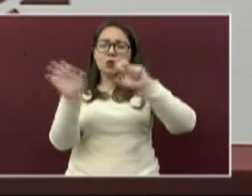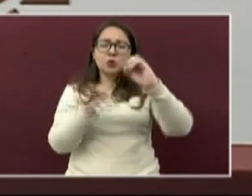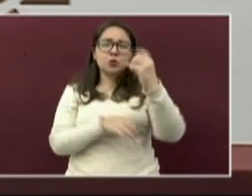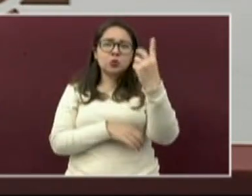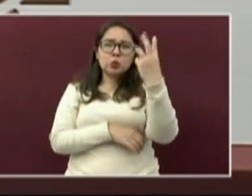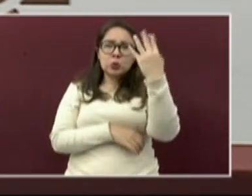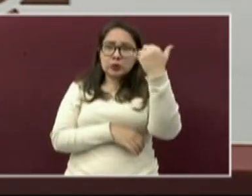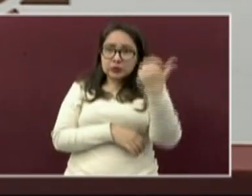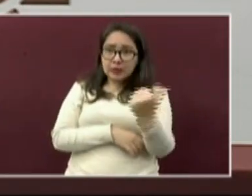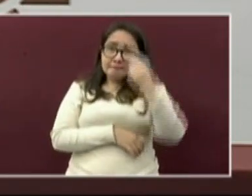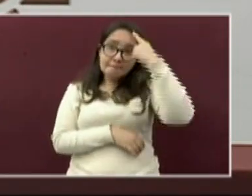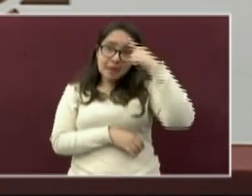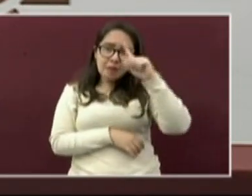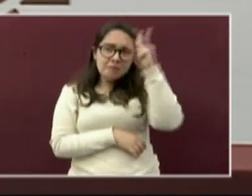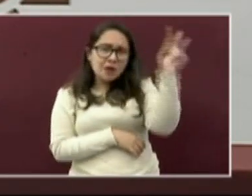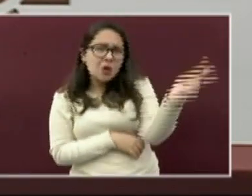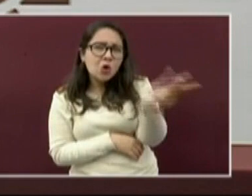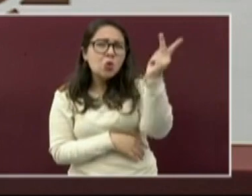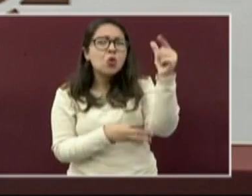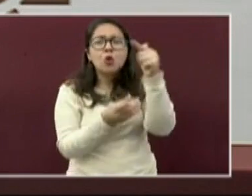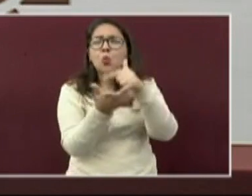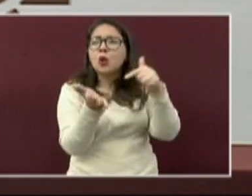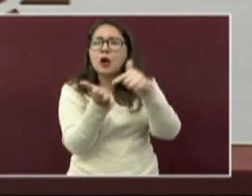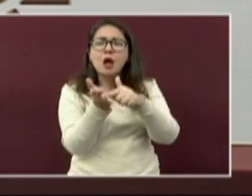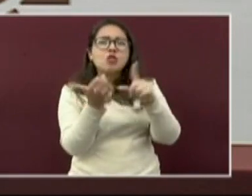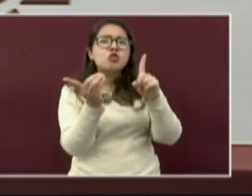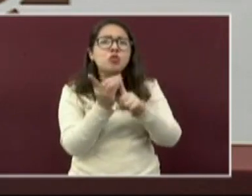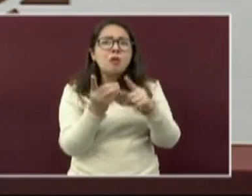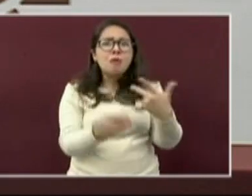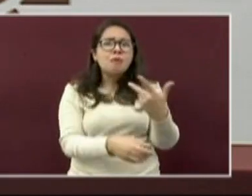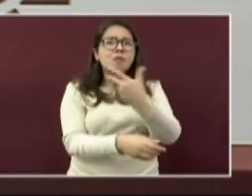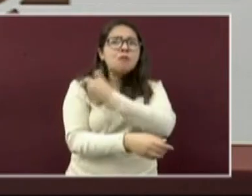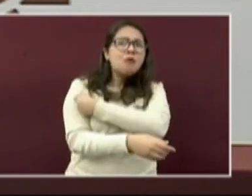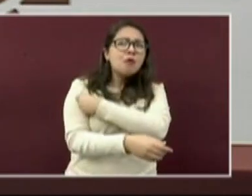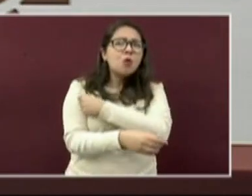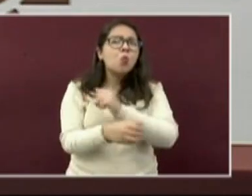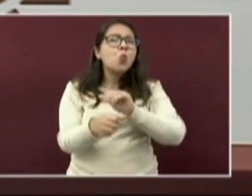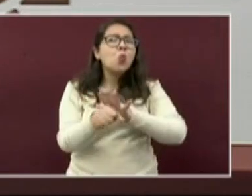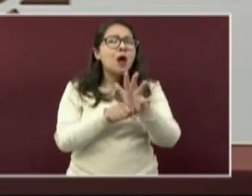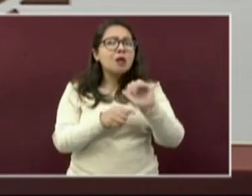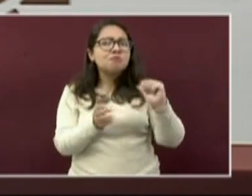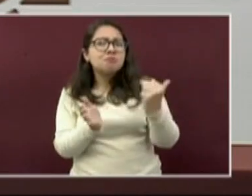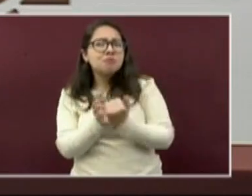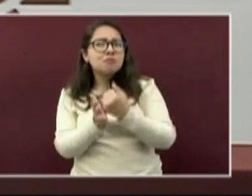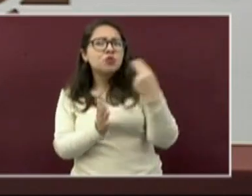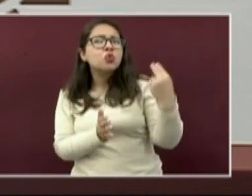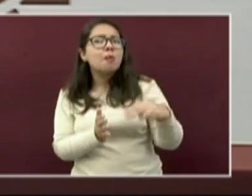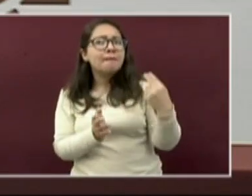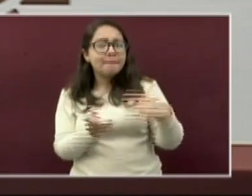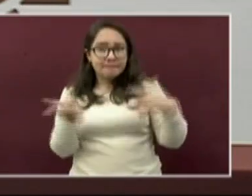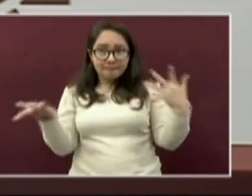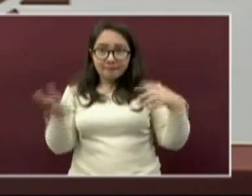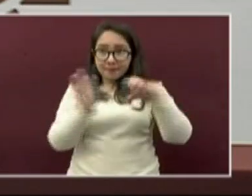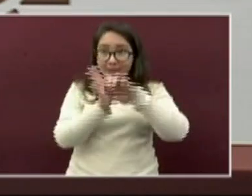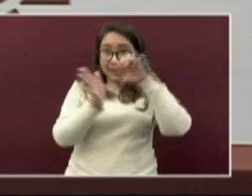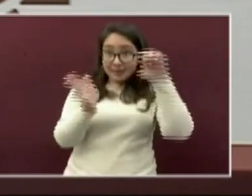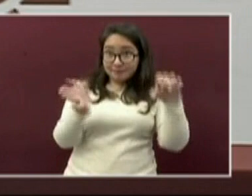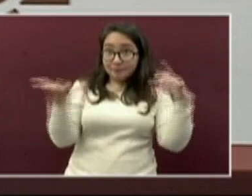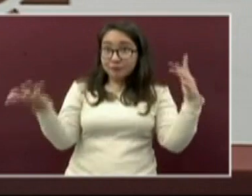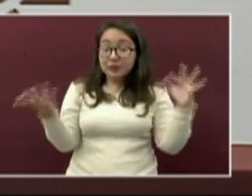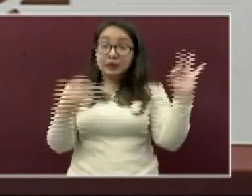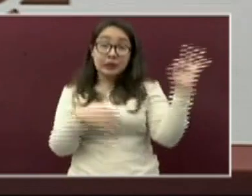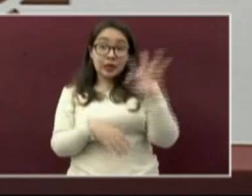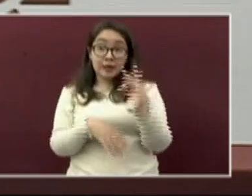jornadas así como la vacuna que se está aplicando miren ustedes por ejemplo si